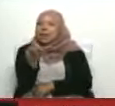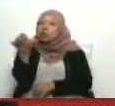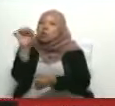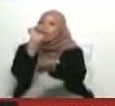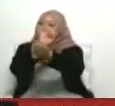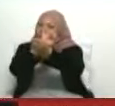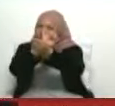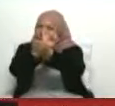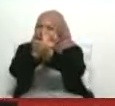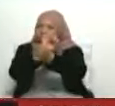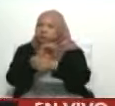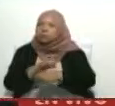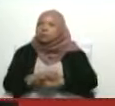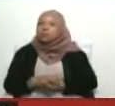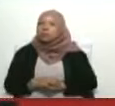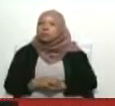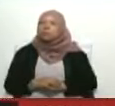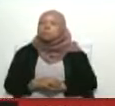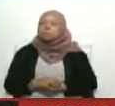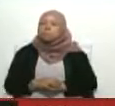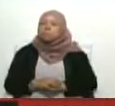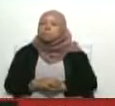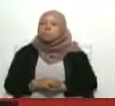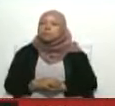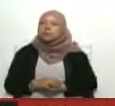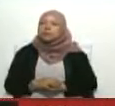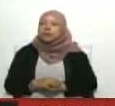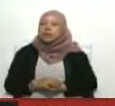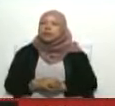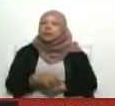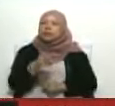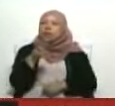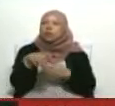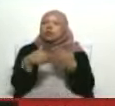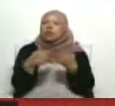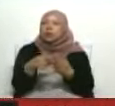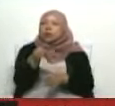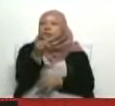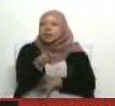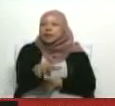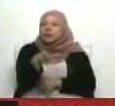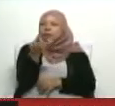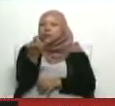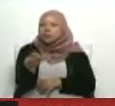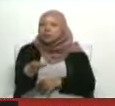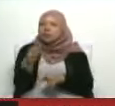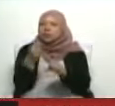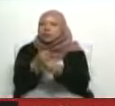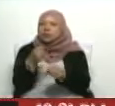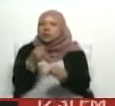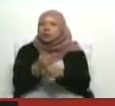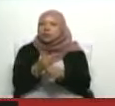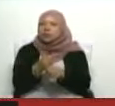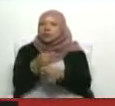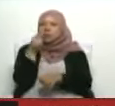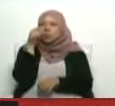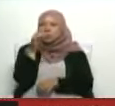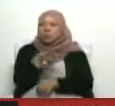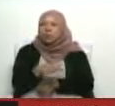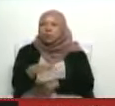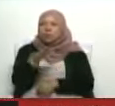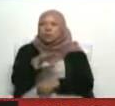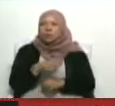Público. Y son Douglas Ruiz, Jesús Rodríguez y Rolando